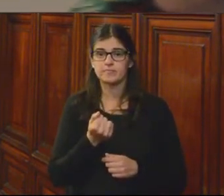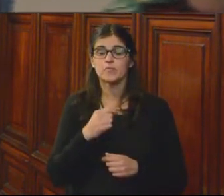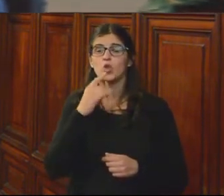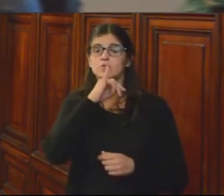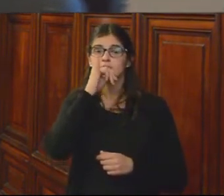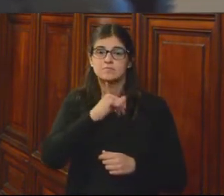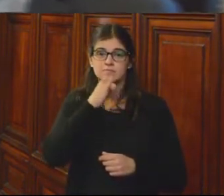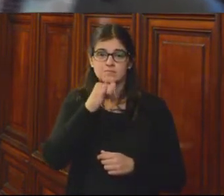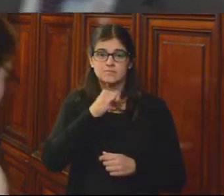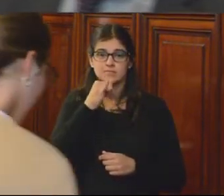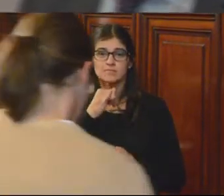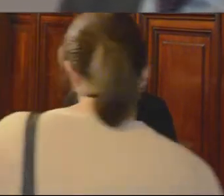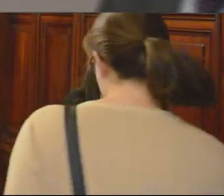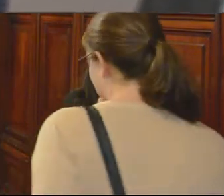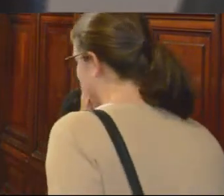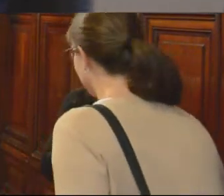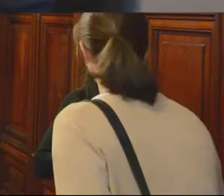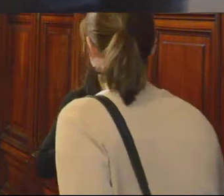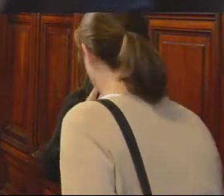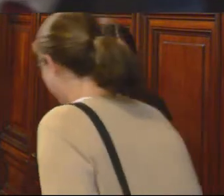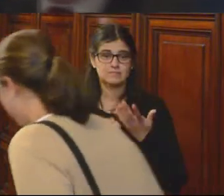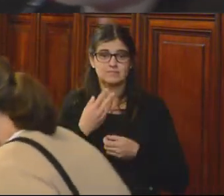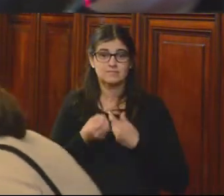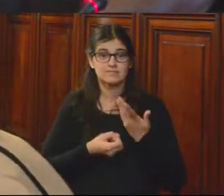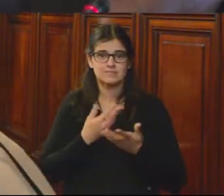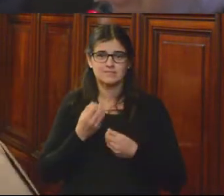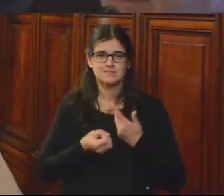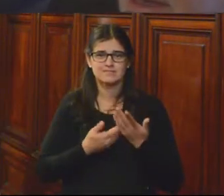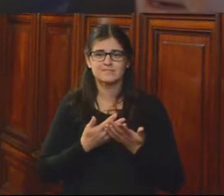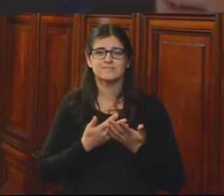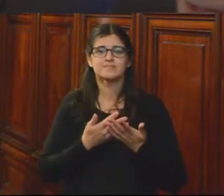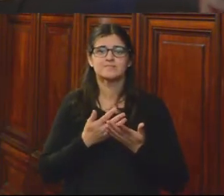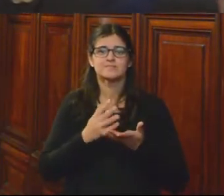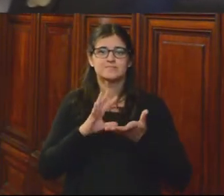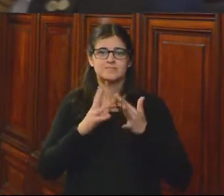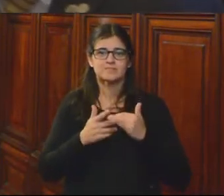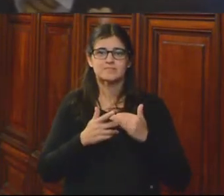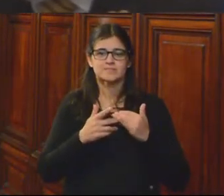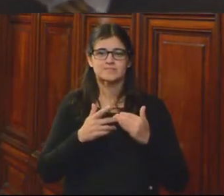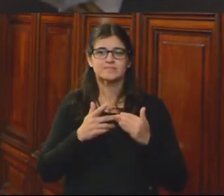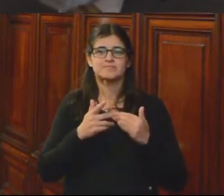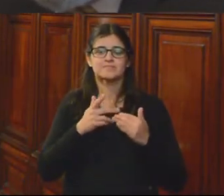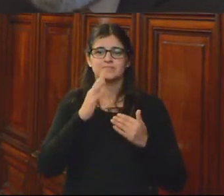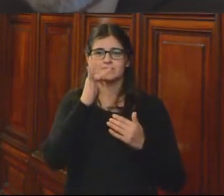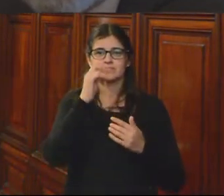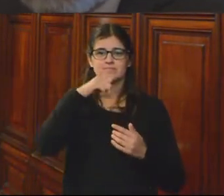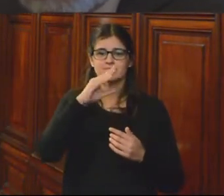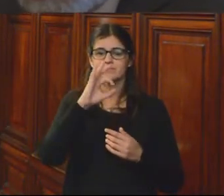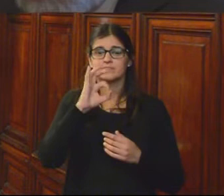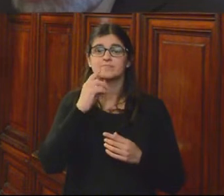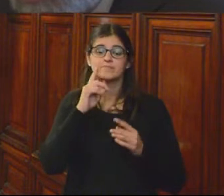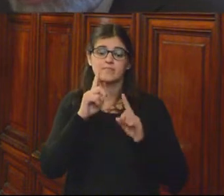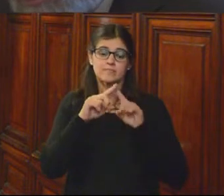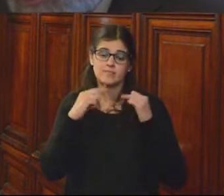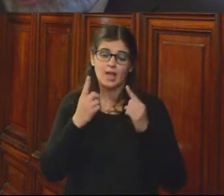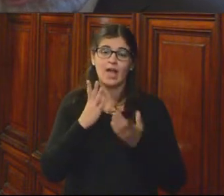relator para Libertad de Expresión, Edison Lanza, como ya dije en la audiencia anterior, soy Francisco Iguren, presidente de la Comisión Interamericana